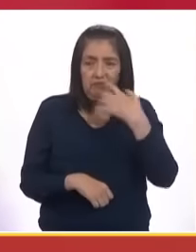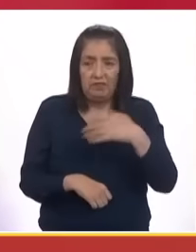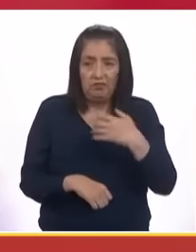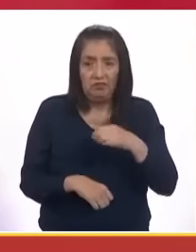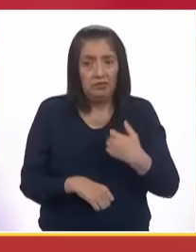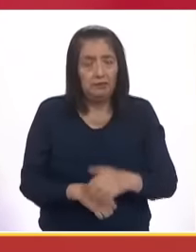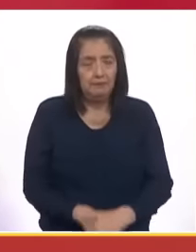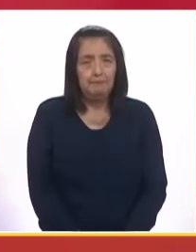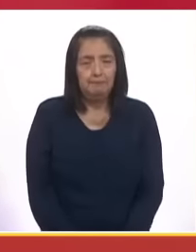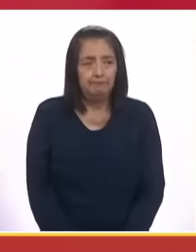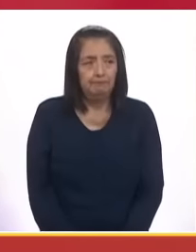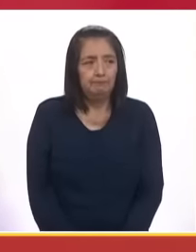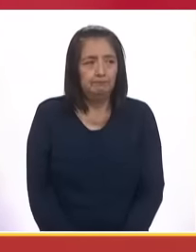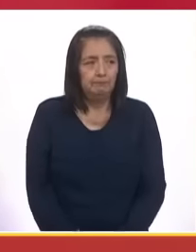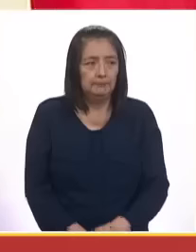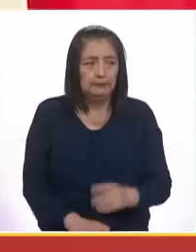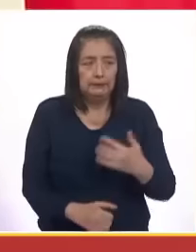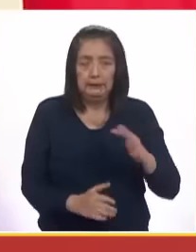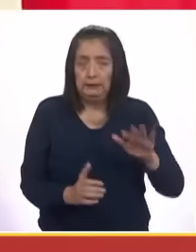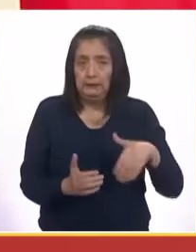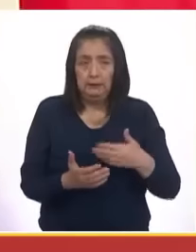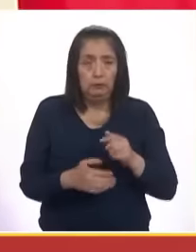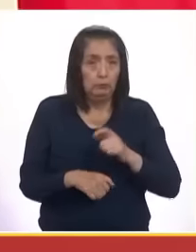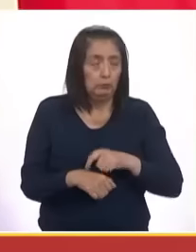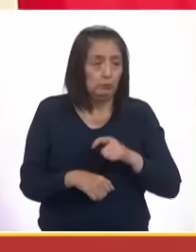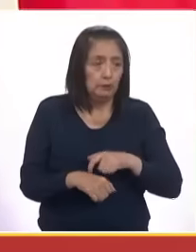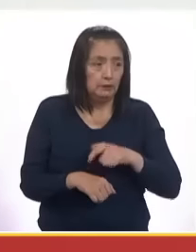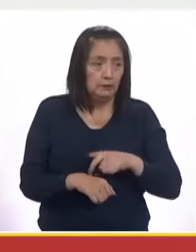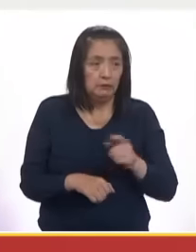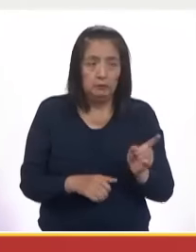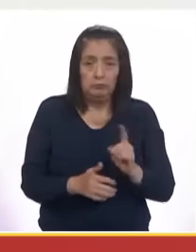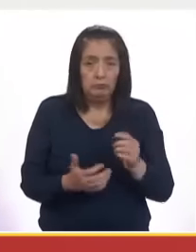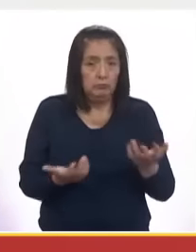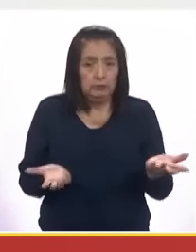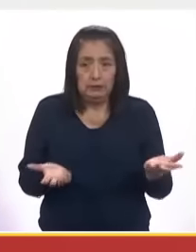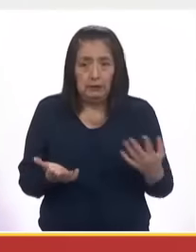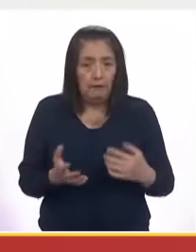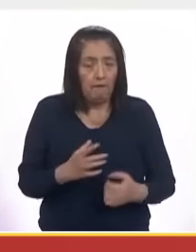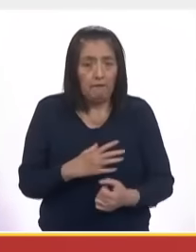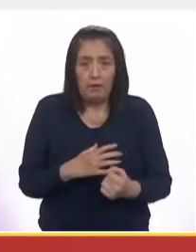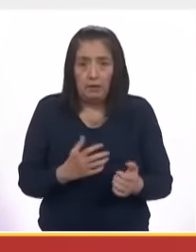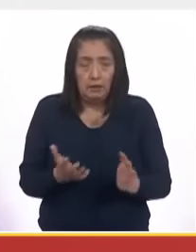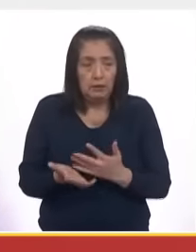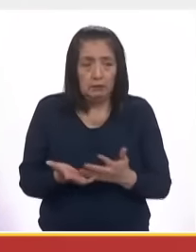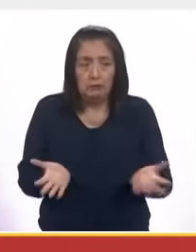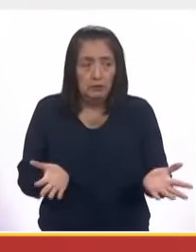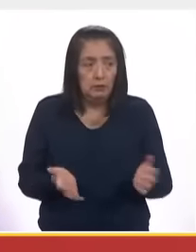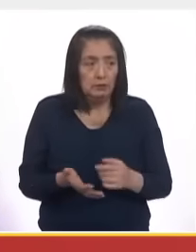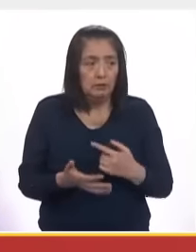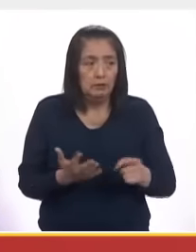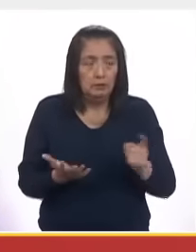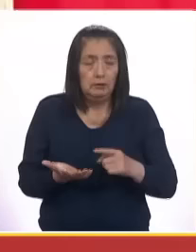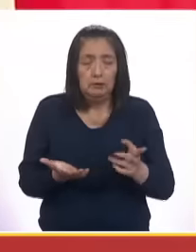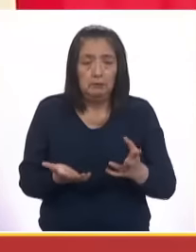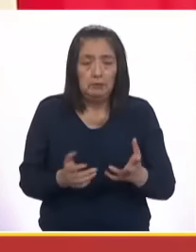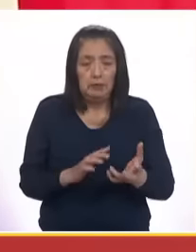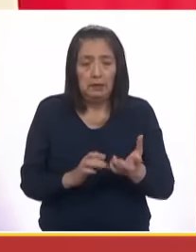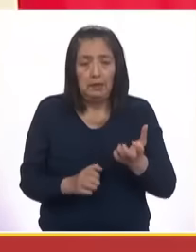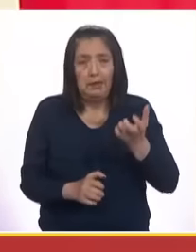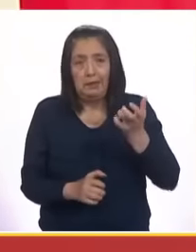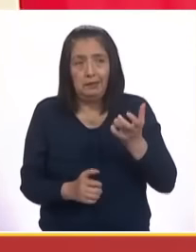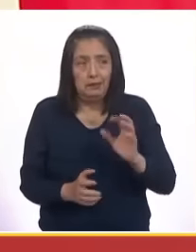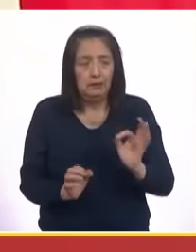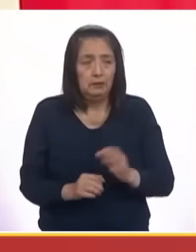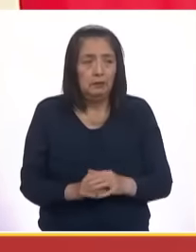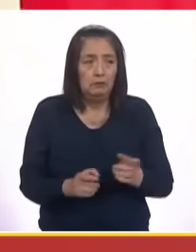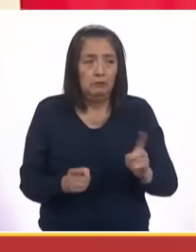duro. Llega un momento donde no tienes fuerzas ni para levantar el celular.